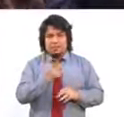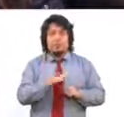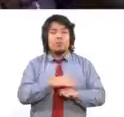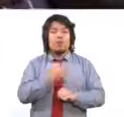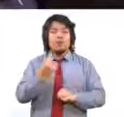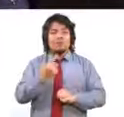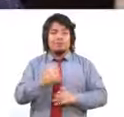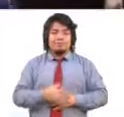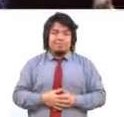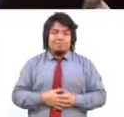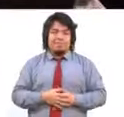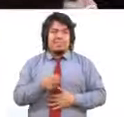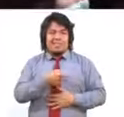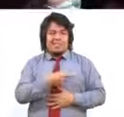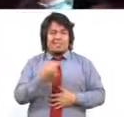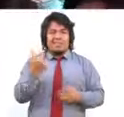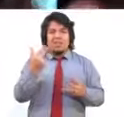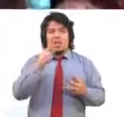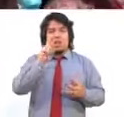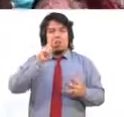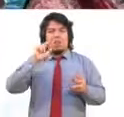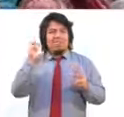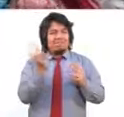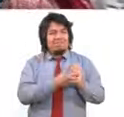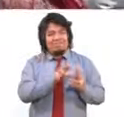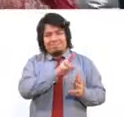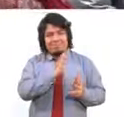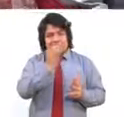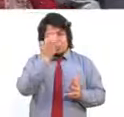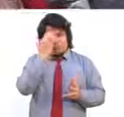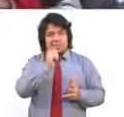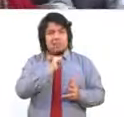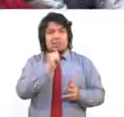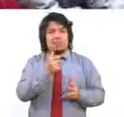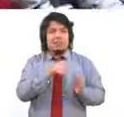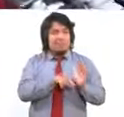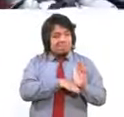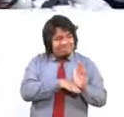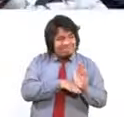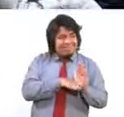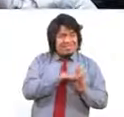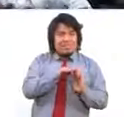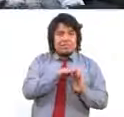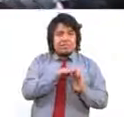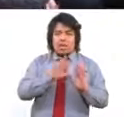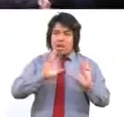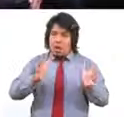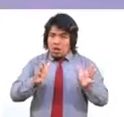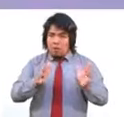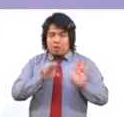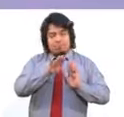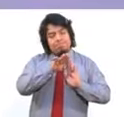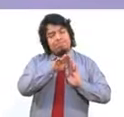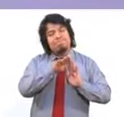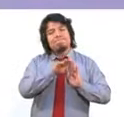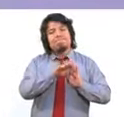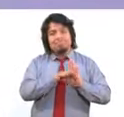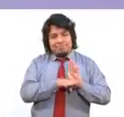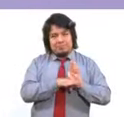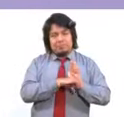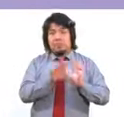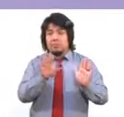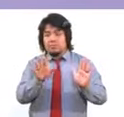que no se reconocieran los feminicidios. Aún así, los feminicidios aumentaban y ahora pues van disminuyendo. La